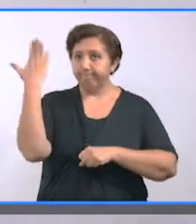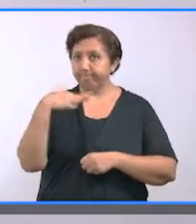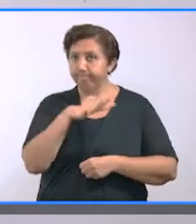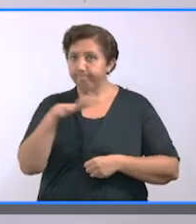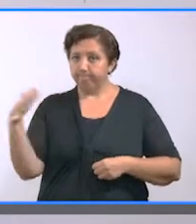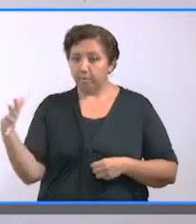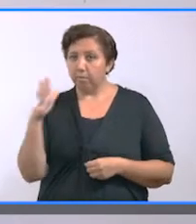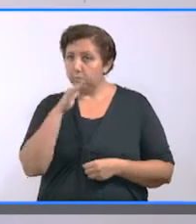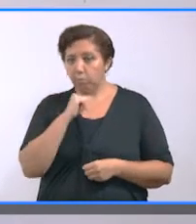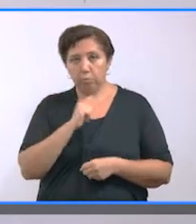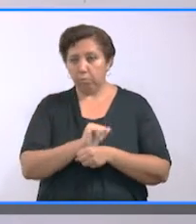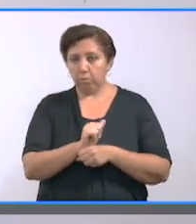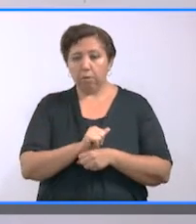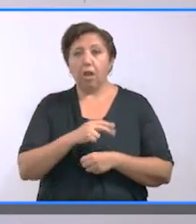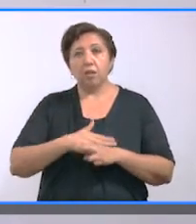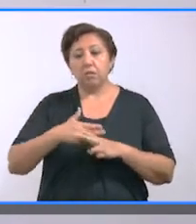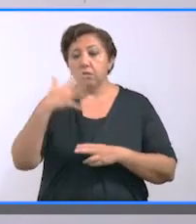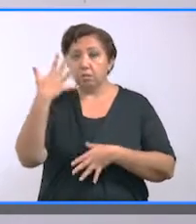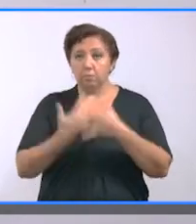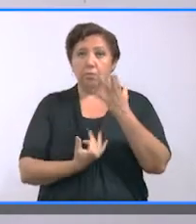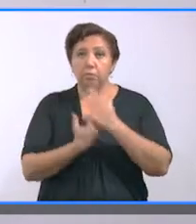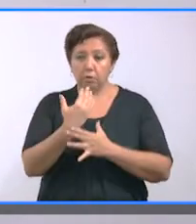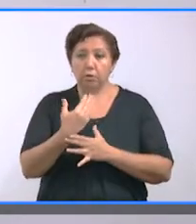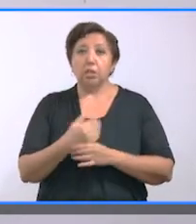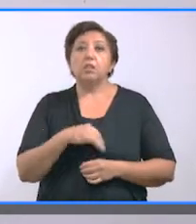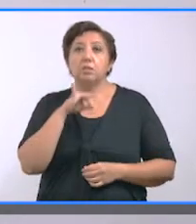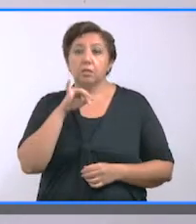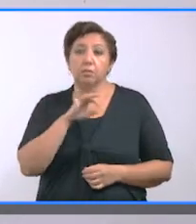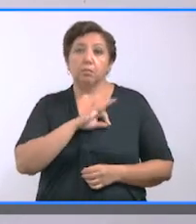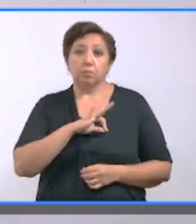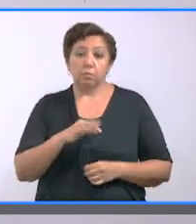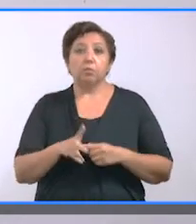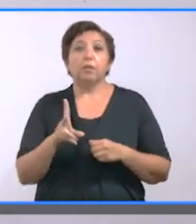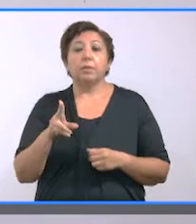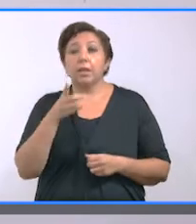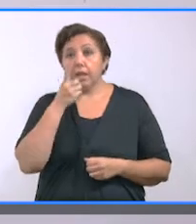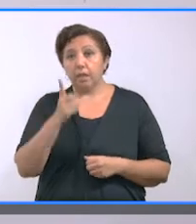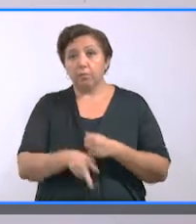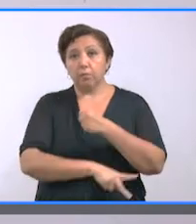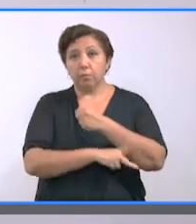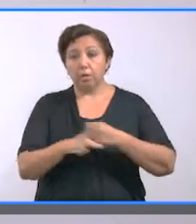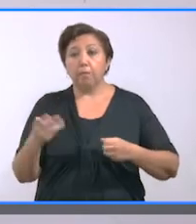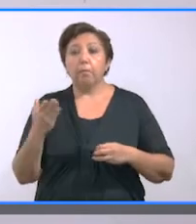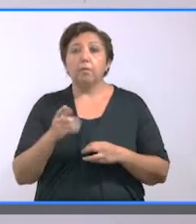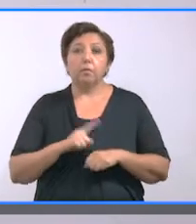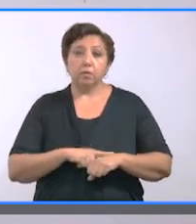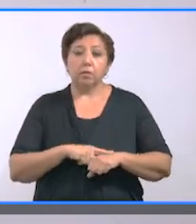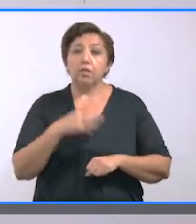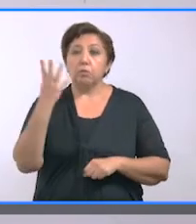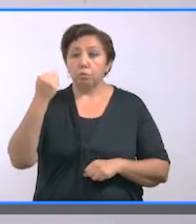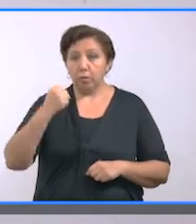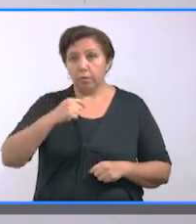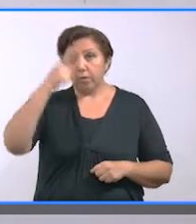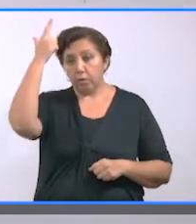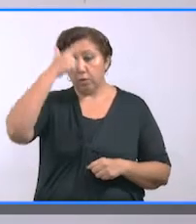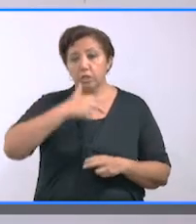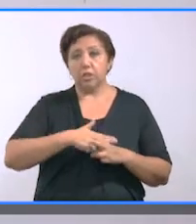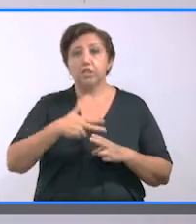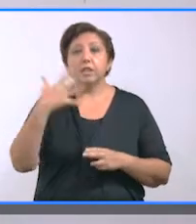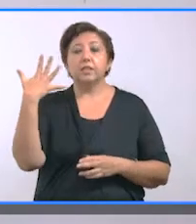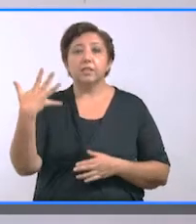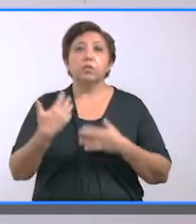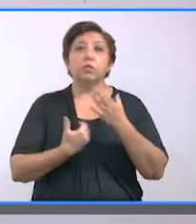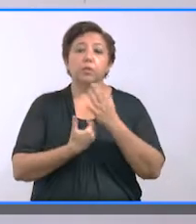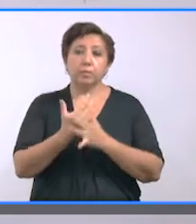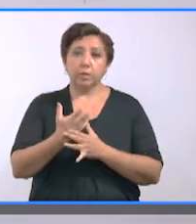.30 de la noche y hasta las 5 de la mañana, excepto en los municipios costeros que se implementará a partir de las 9 de la noche hasta las 5 de la mañana.